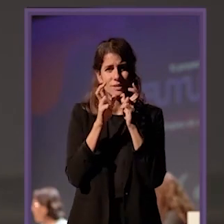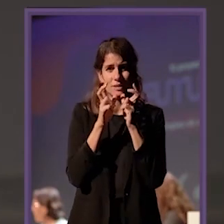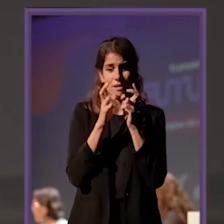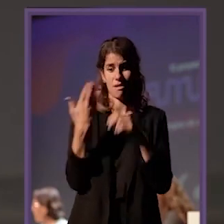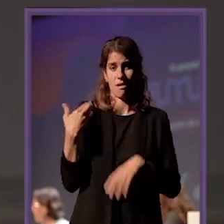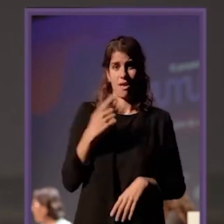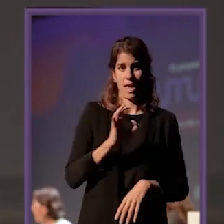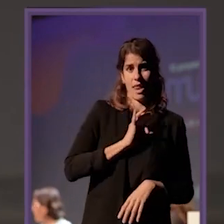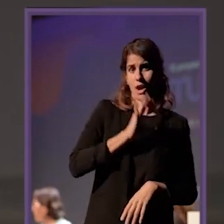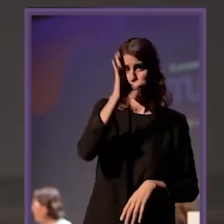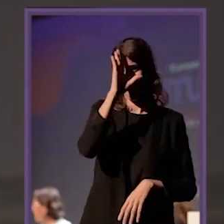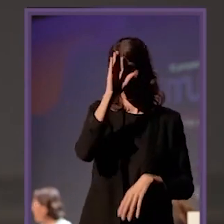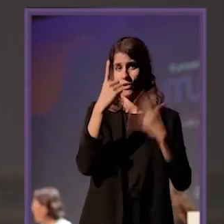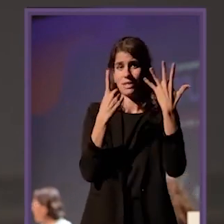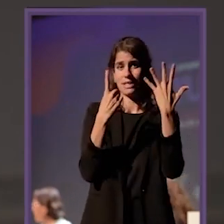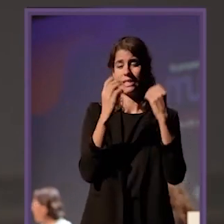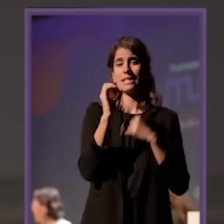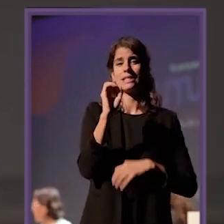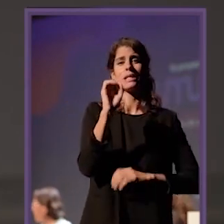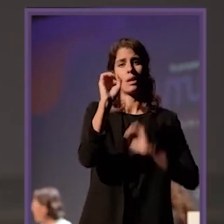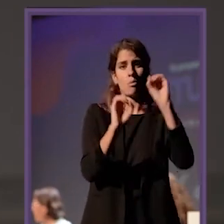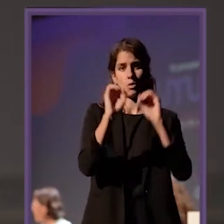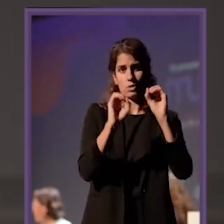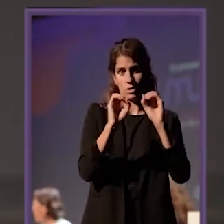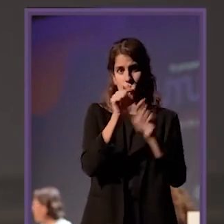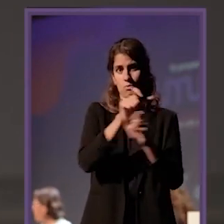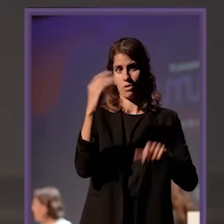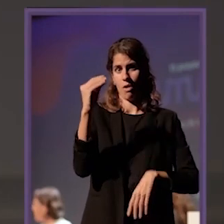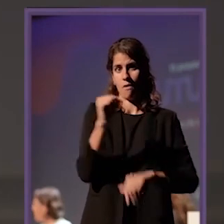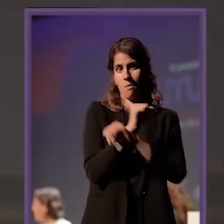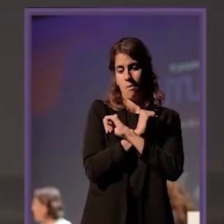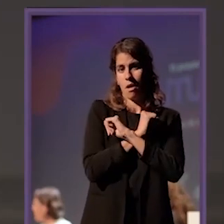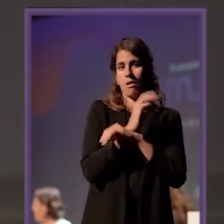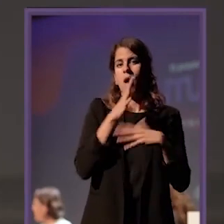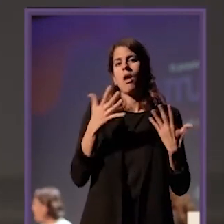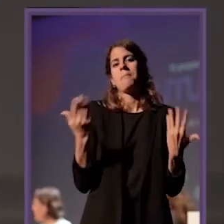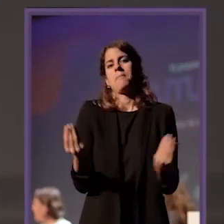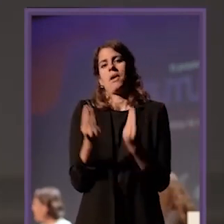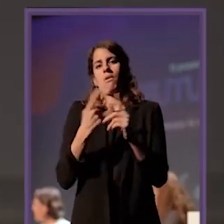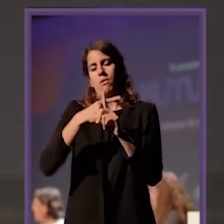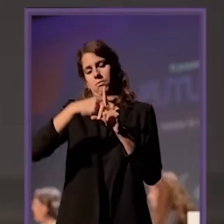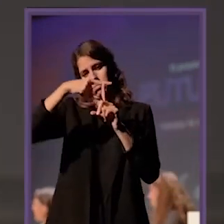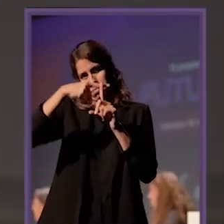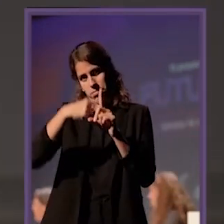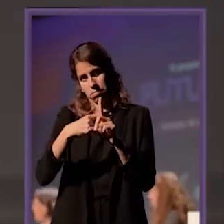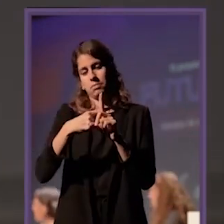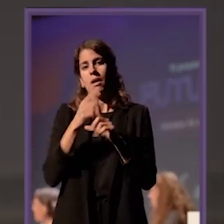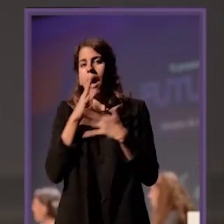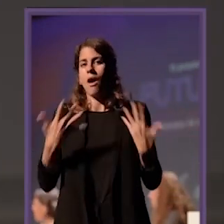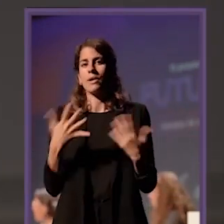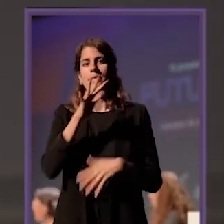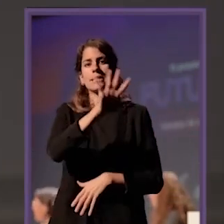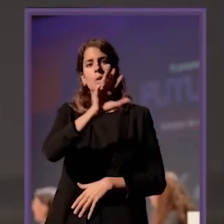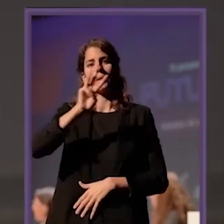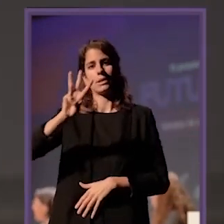fijaban un 60%. Afortunadamente se han ido mejorando los datos, ya estamos en torno a un 53% de